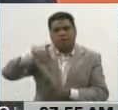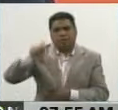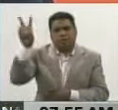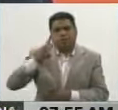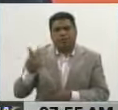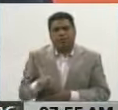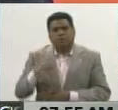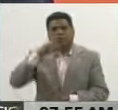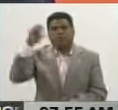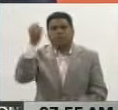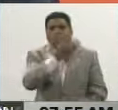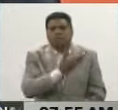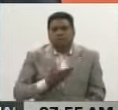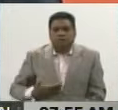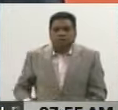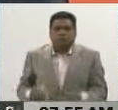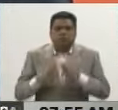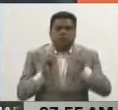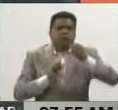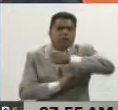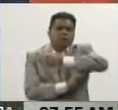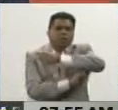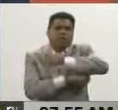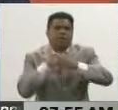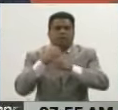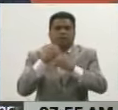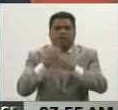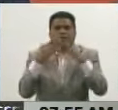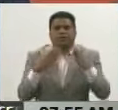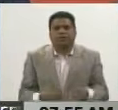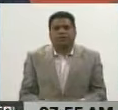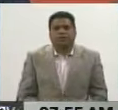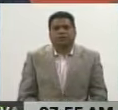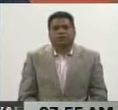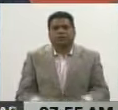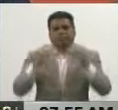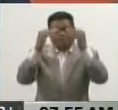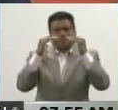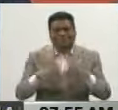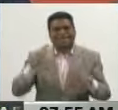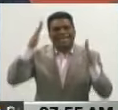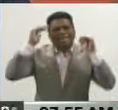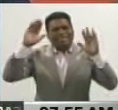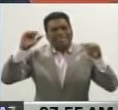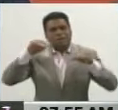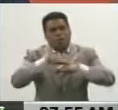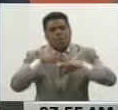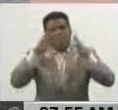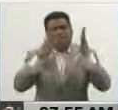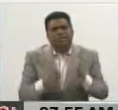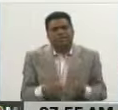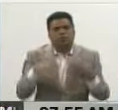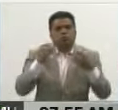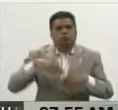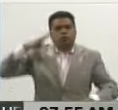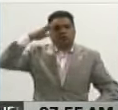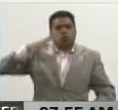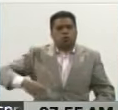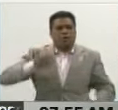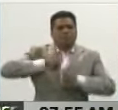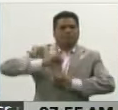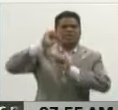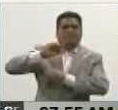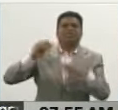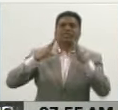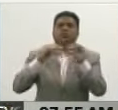Nicolás Maduro dándole estabilidad a todos los trabajadores y trabajadoras. Losada José Ismael, saludo, ministro. Un soldado en defensa de la revolución educativa, toda la escuela